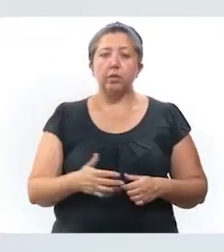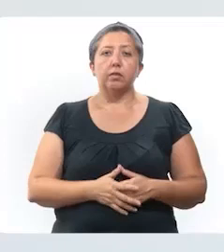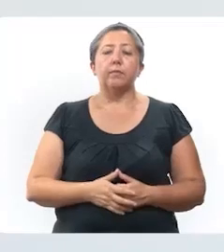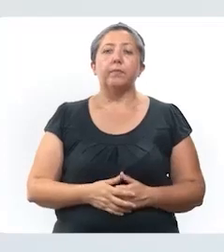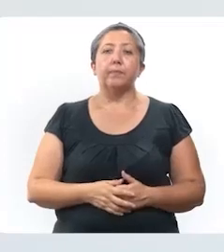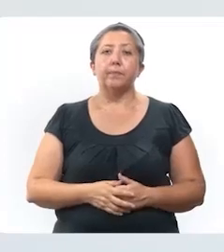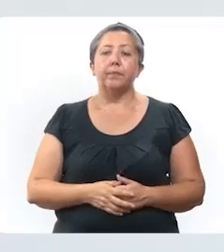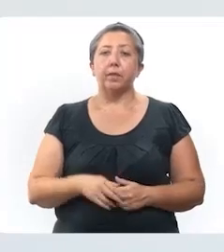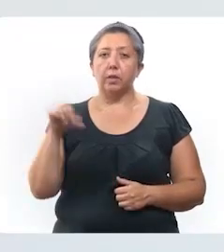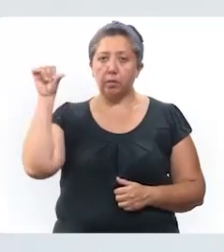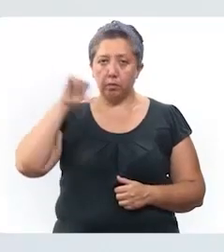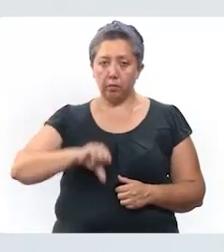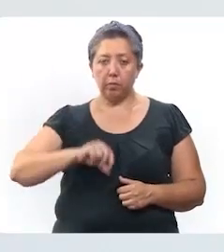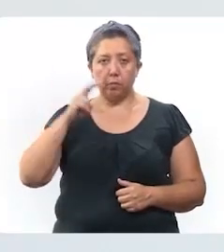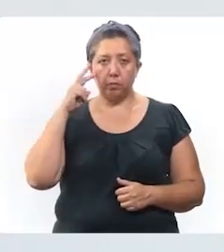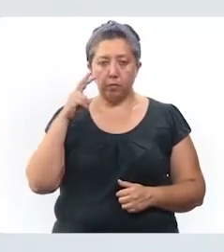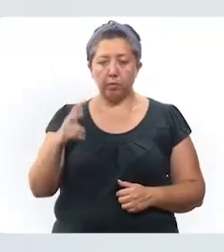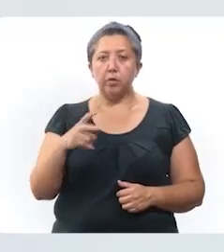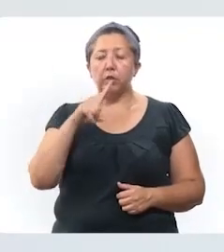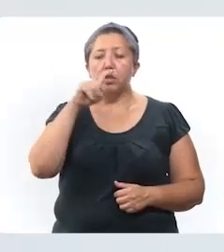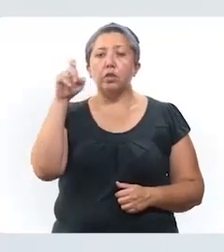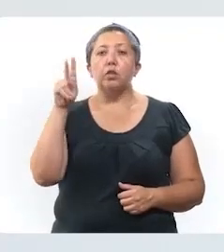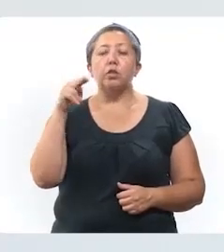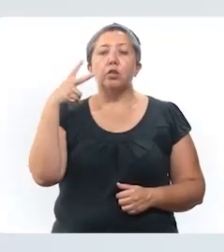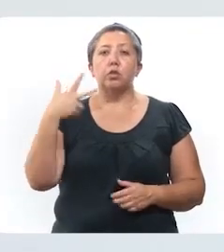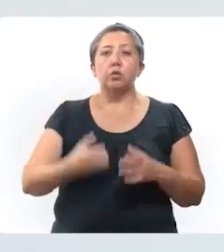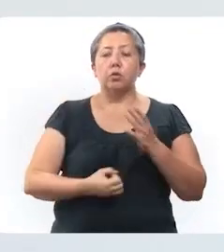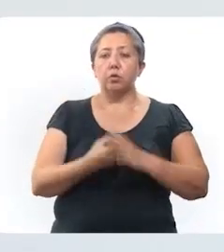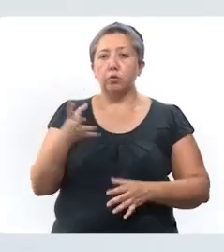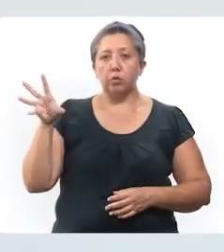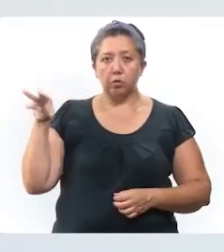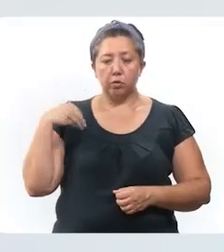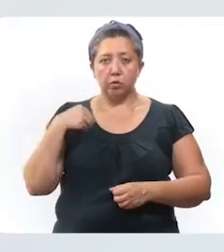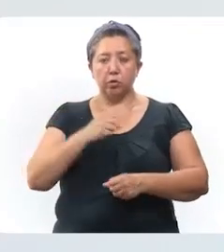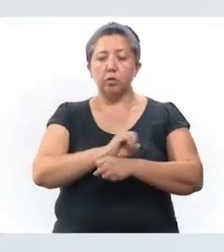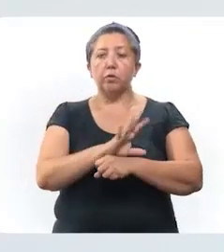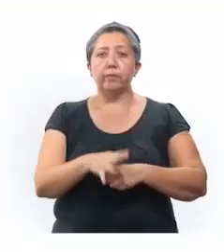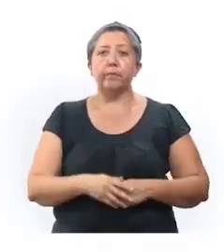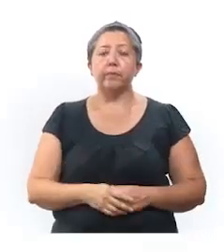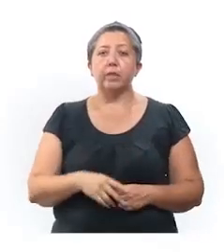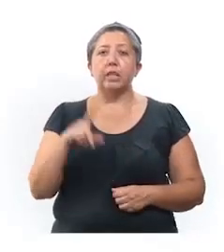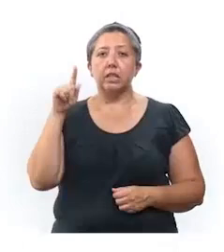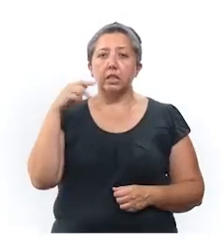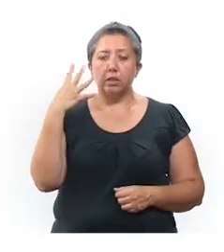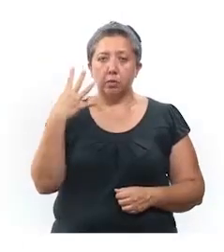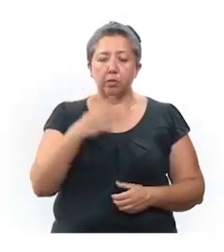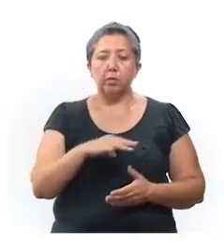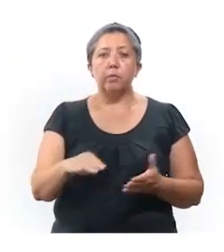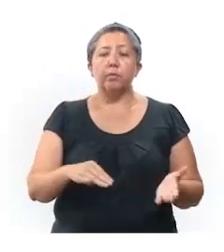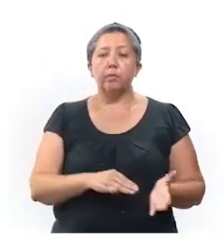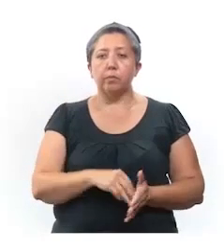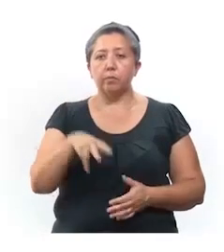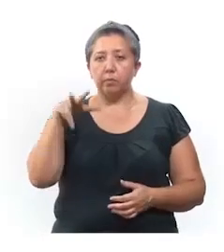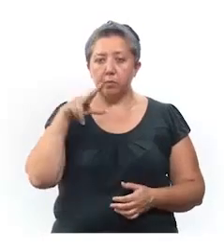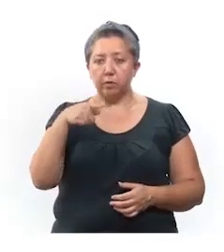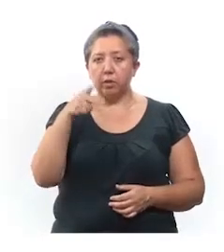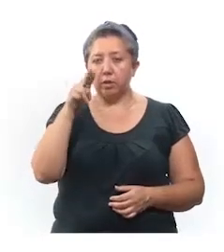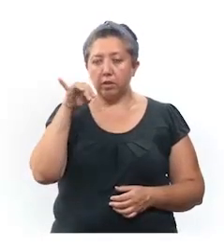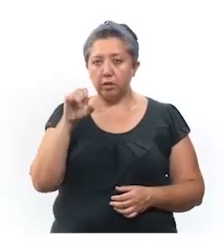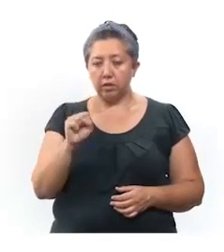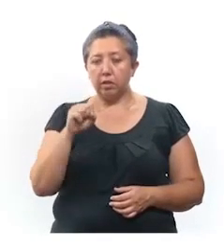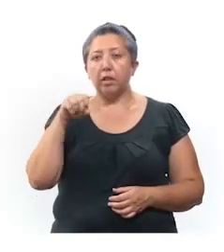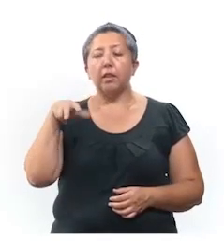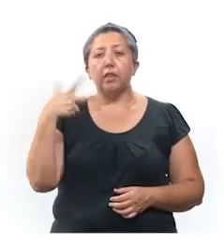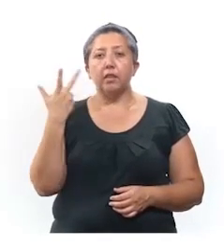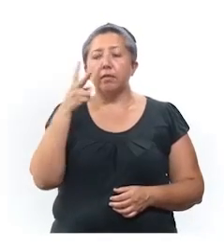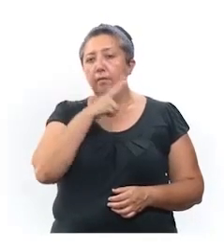56.257. Hoy se detectaron 188 nuevos contagios de coronavirus. 74 en Mérida, 18 en Canacín,